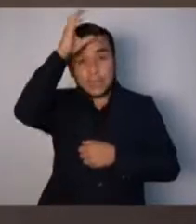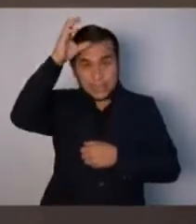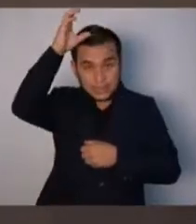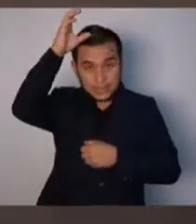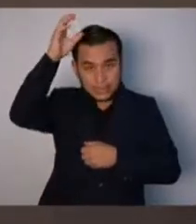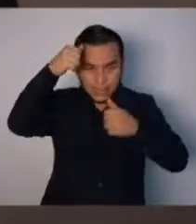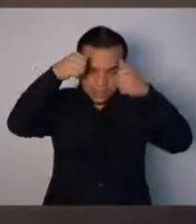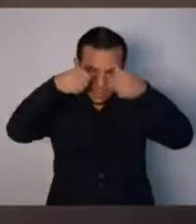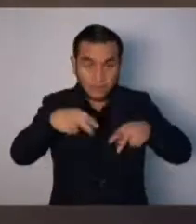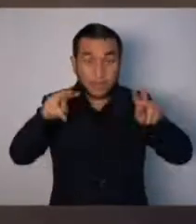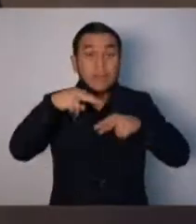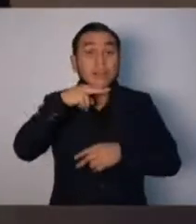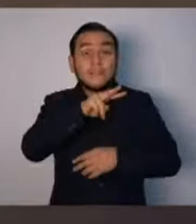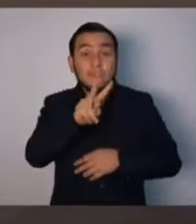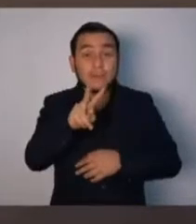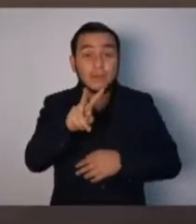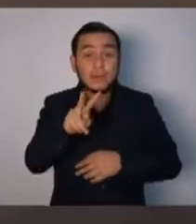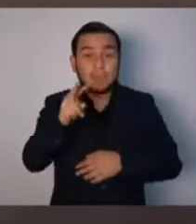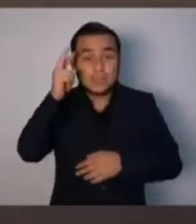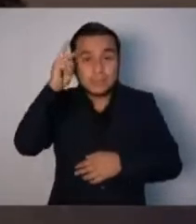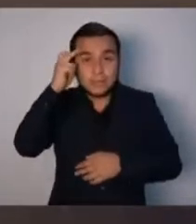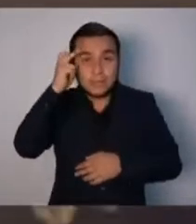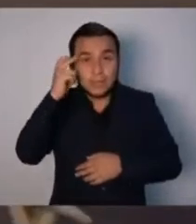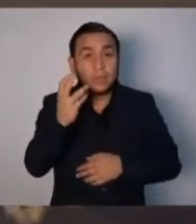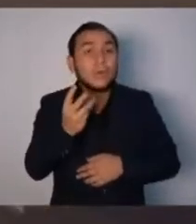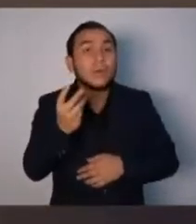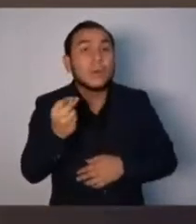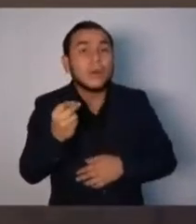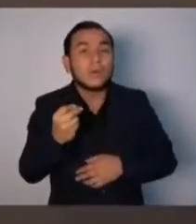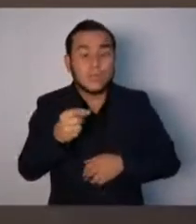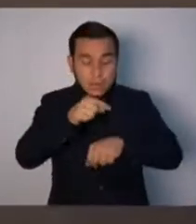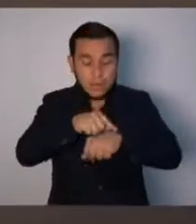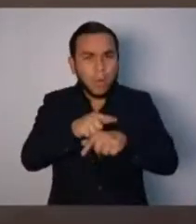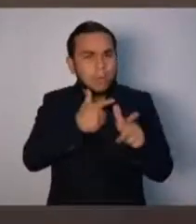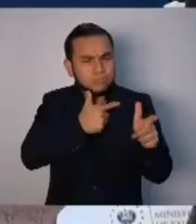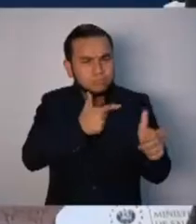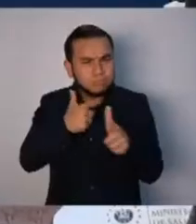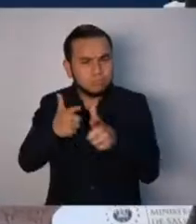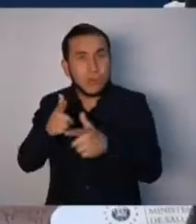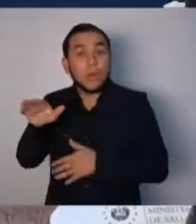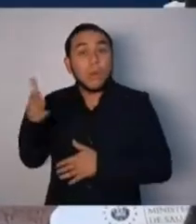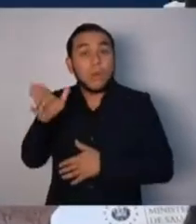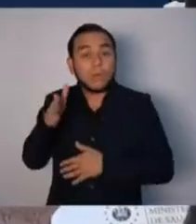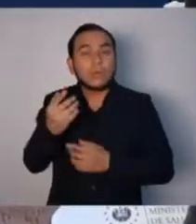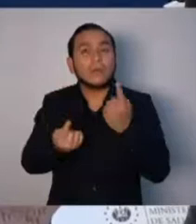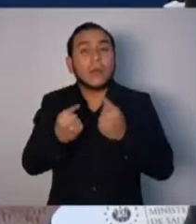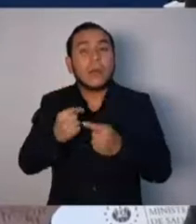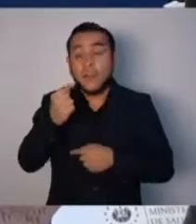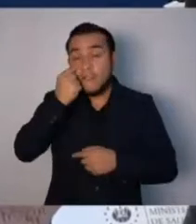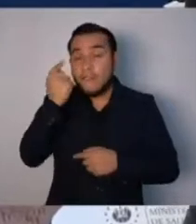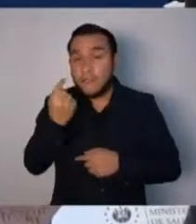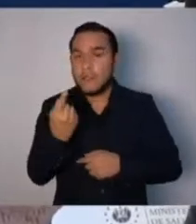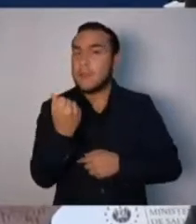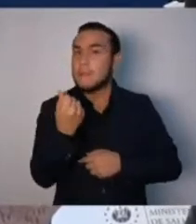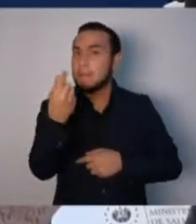de paz el fmln que pasó no solo en la guerra la guerra completa utilizando la masacre para conseguir fondos en el extranjero